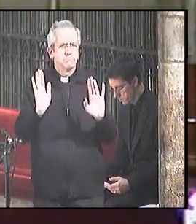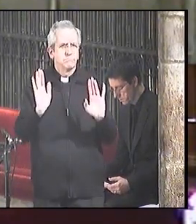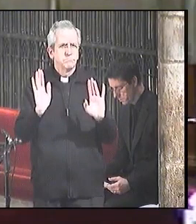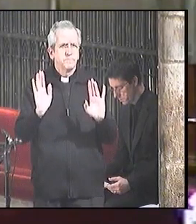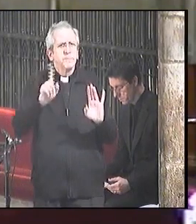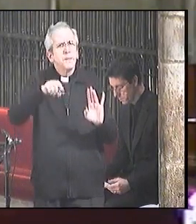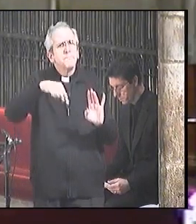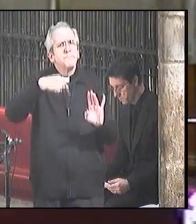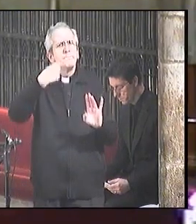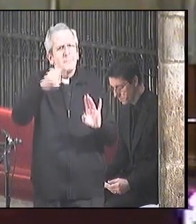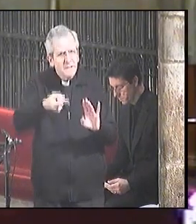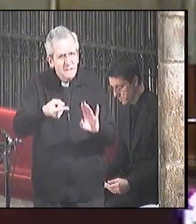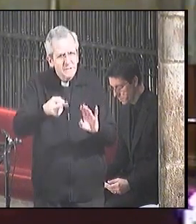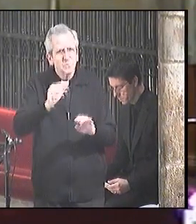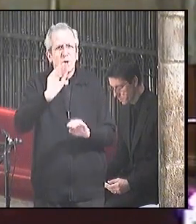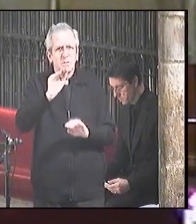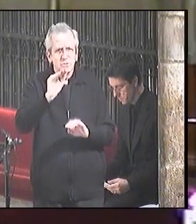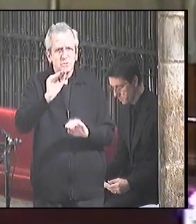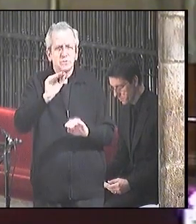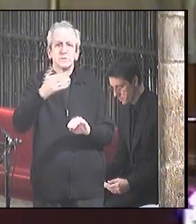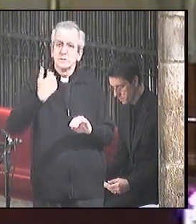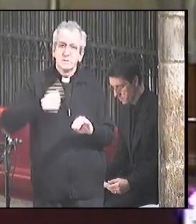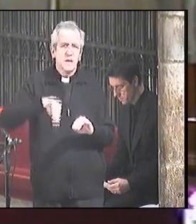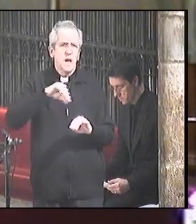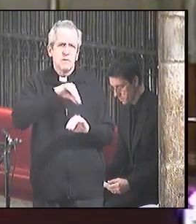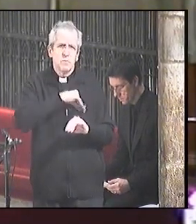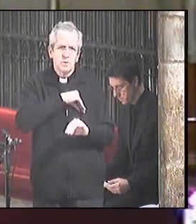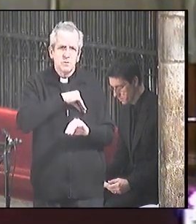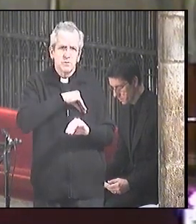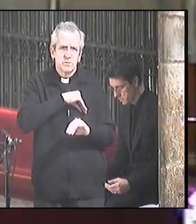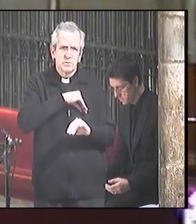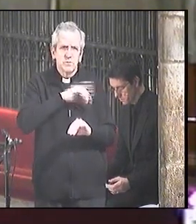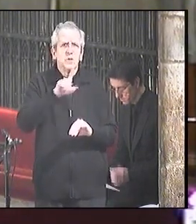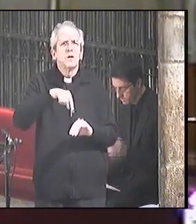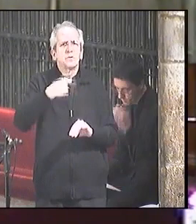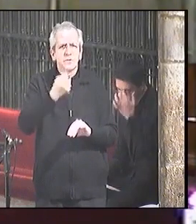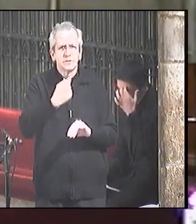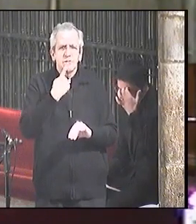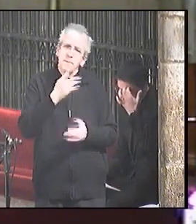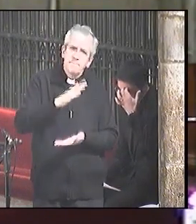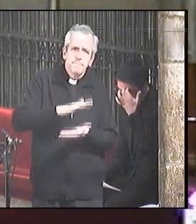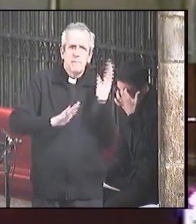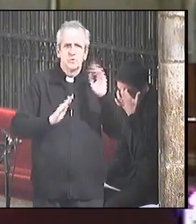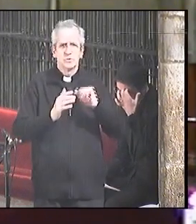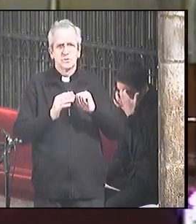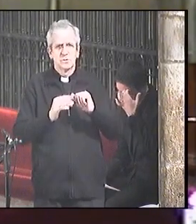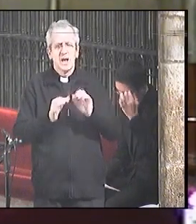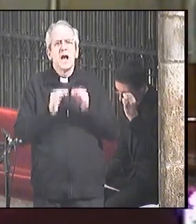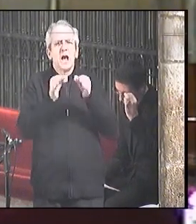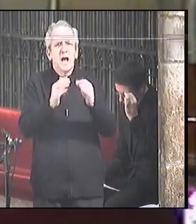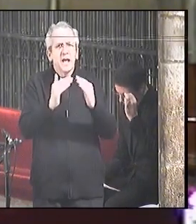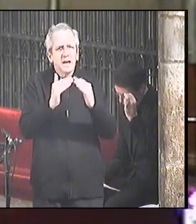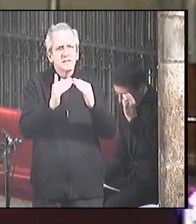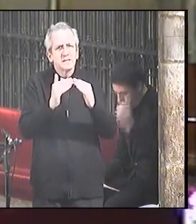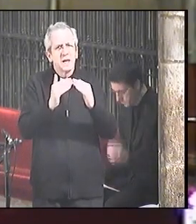Viene el segundo aviso, Lázaro ha muerto. Y entonces dice, pues vámonos allí a casa a